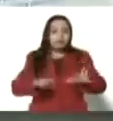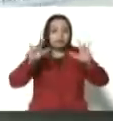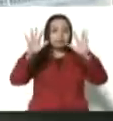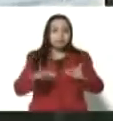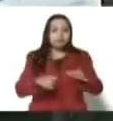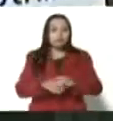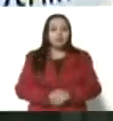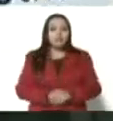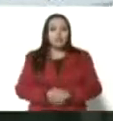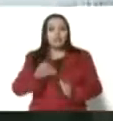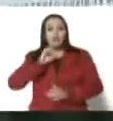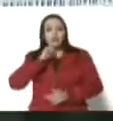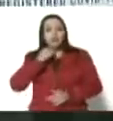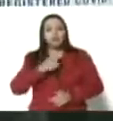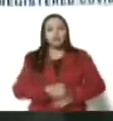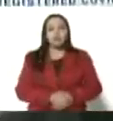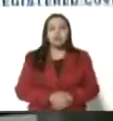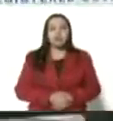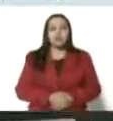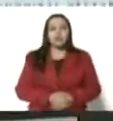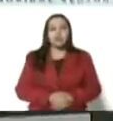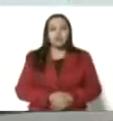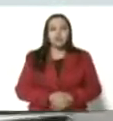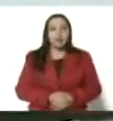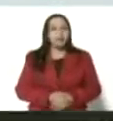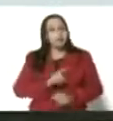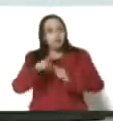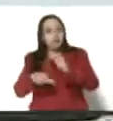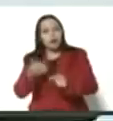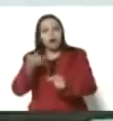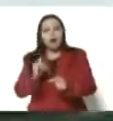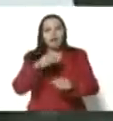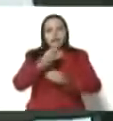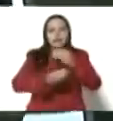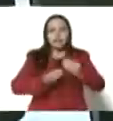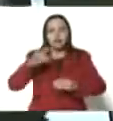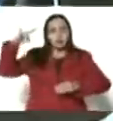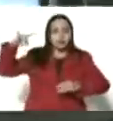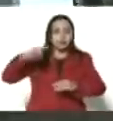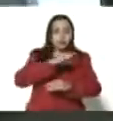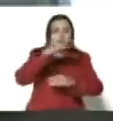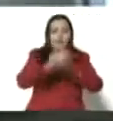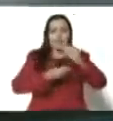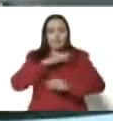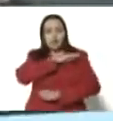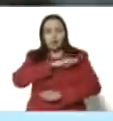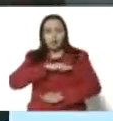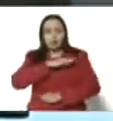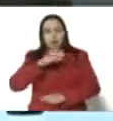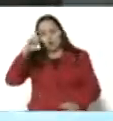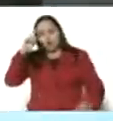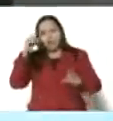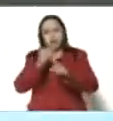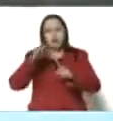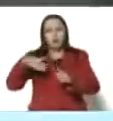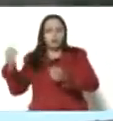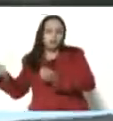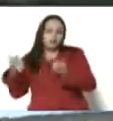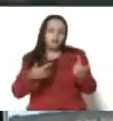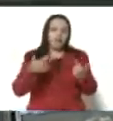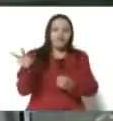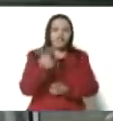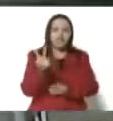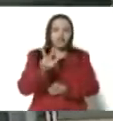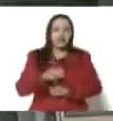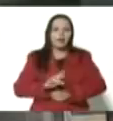ciudad de Moscú. Sin embargo, eso no fue impedimento para que estos pilotos pudiesen cumplir con esta misión de trasladar a suelo venezolano